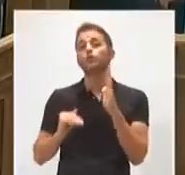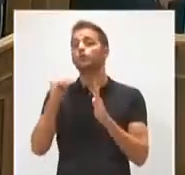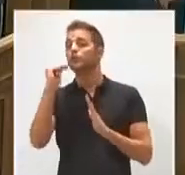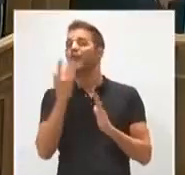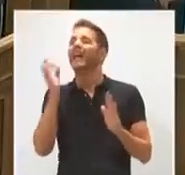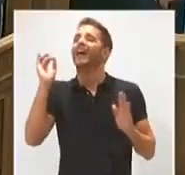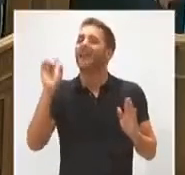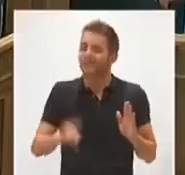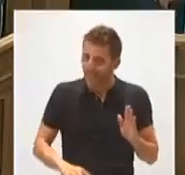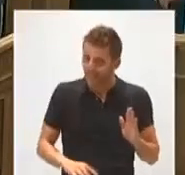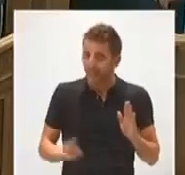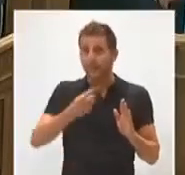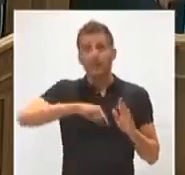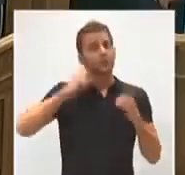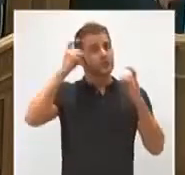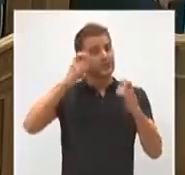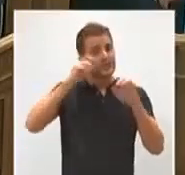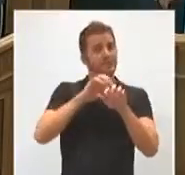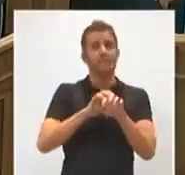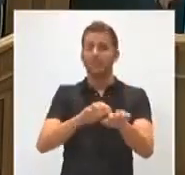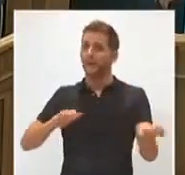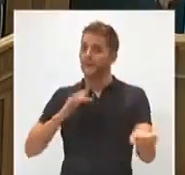intentamos que se beneficie la mayoría